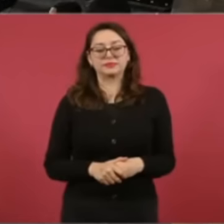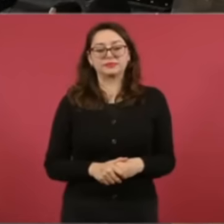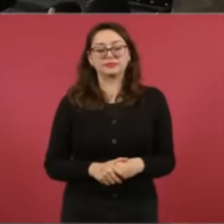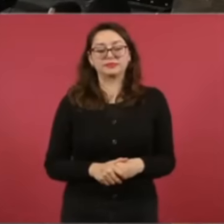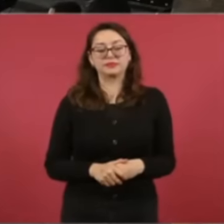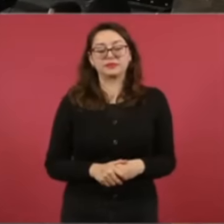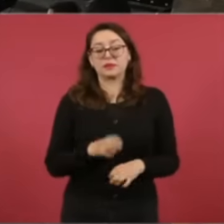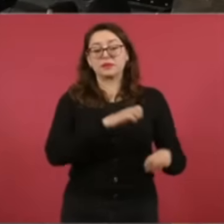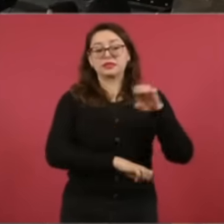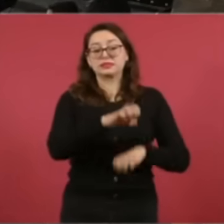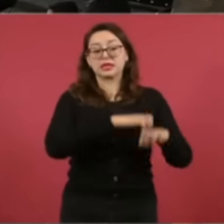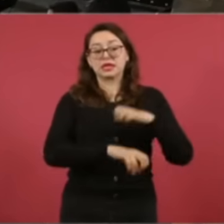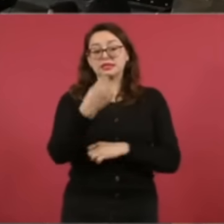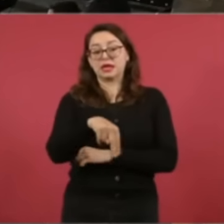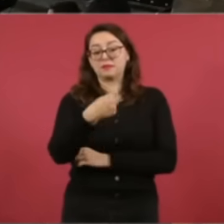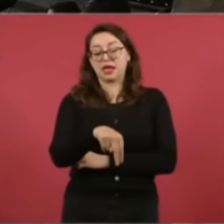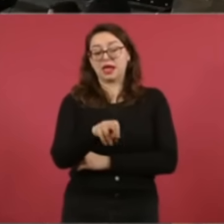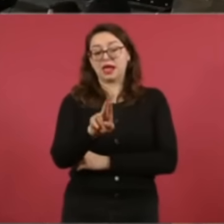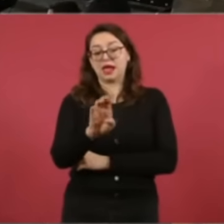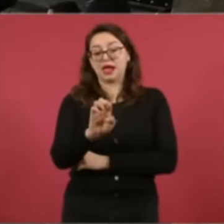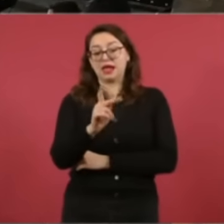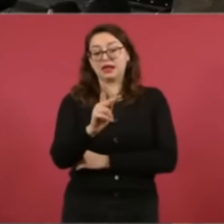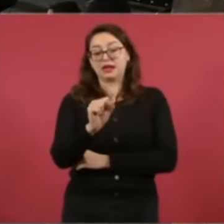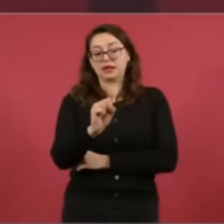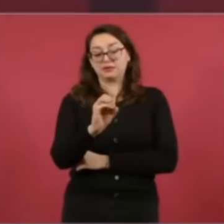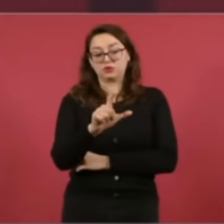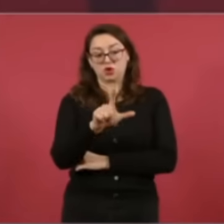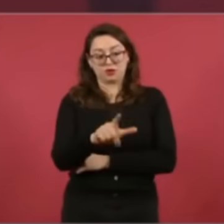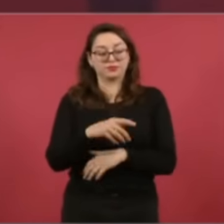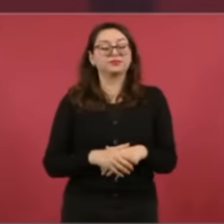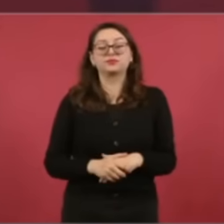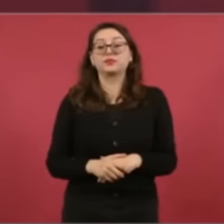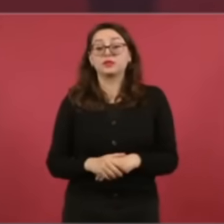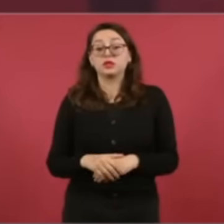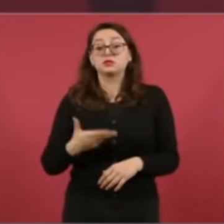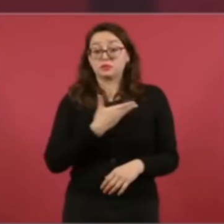Repsol. Repsol. Estaba en todo.